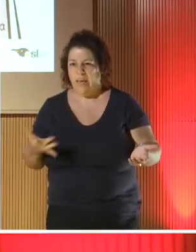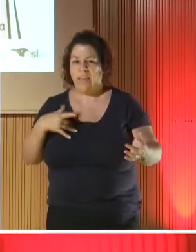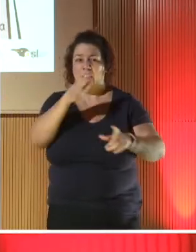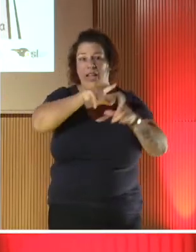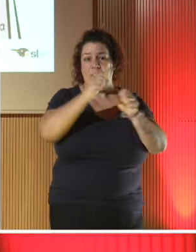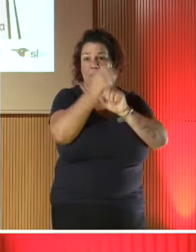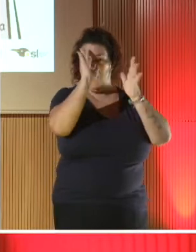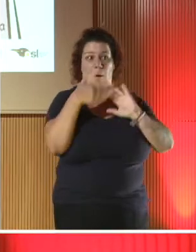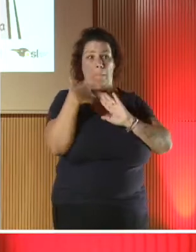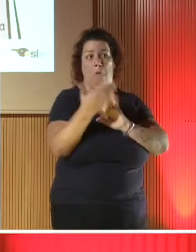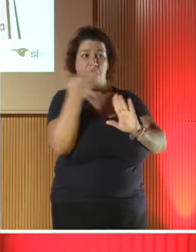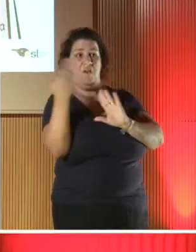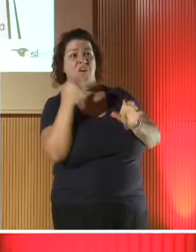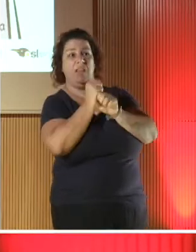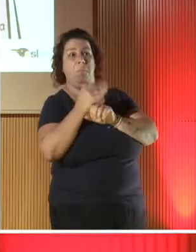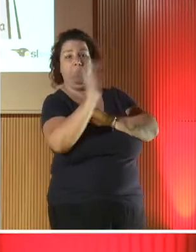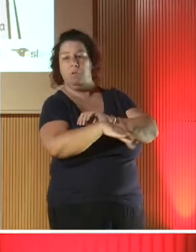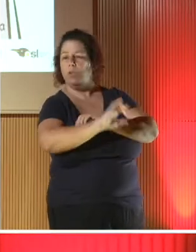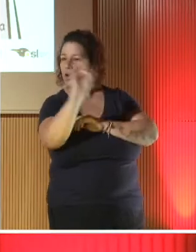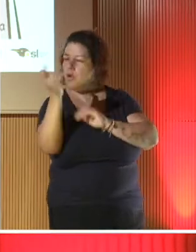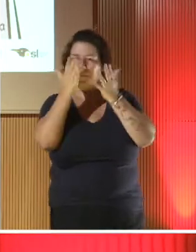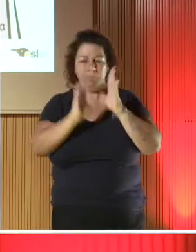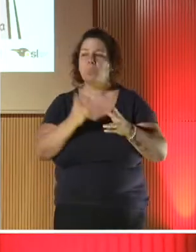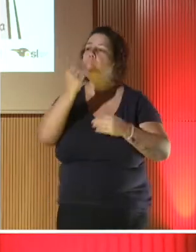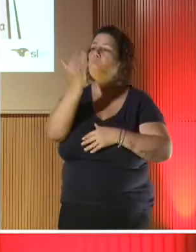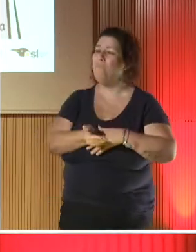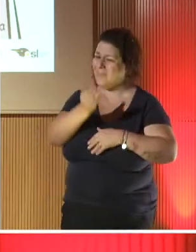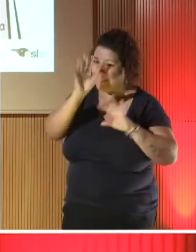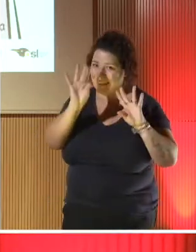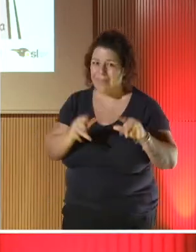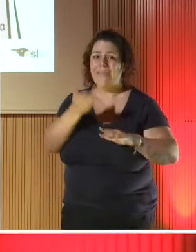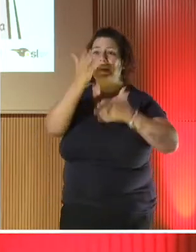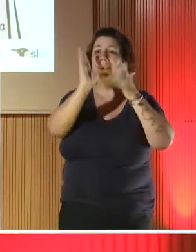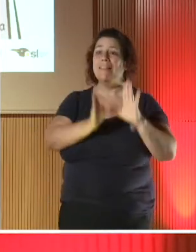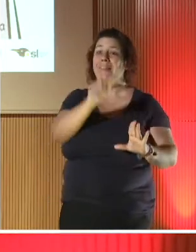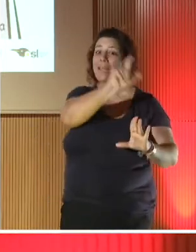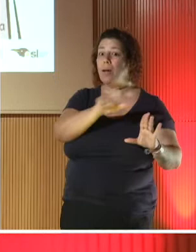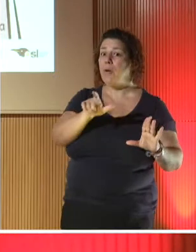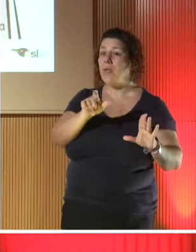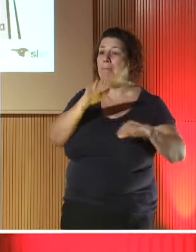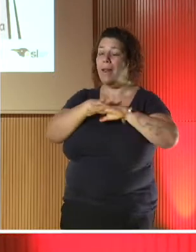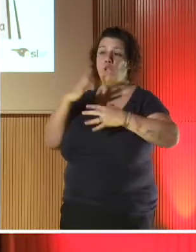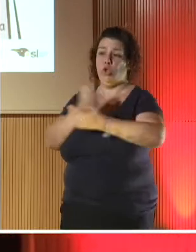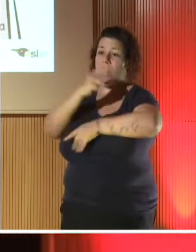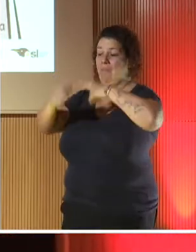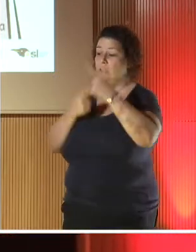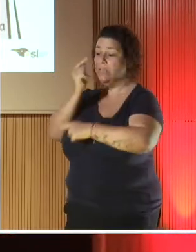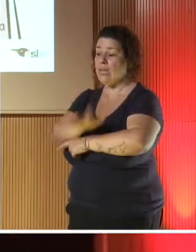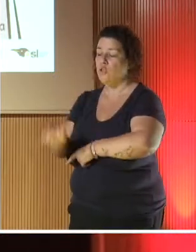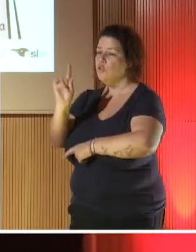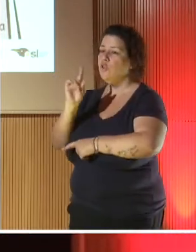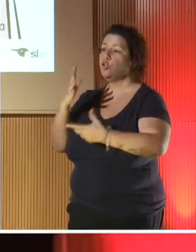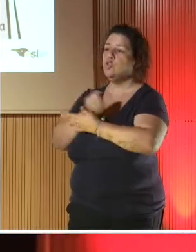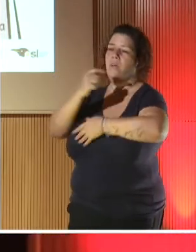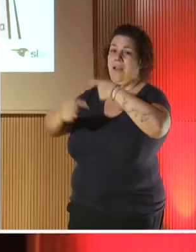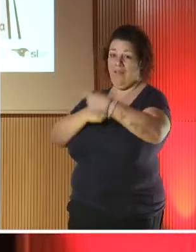los terapeutas, y no, ni mucho menos. Los terapeutas son importantísimos, los terapeutas son los terapeutas de toda la familia, no solo de los niños, de todas.